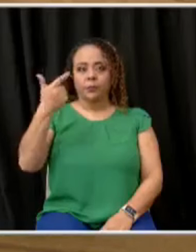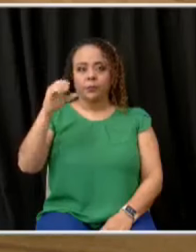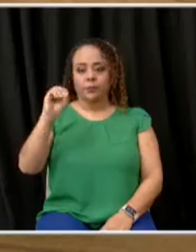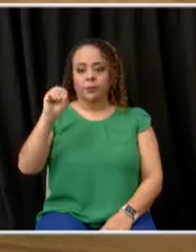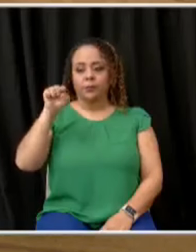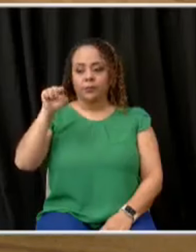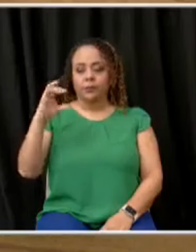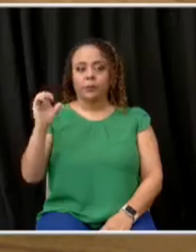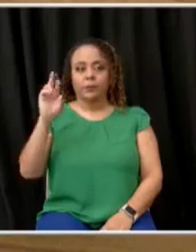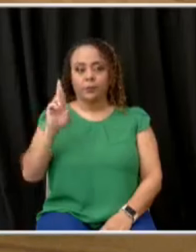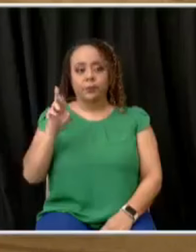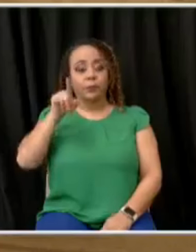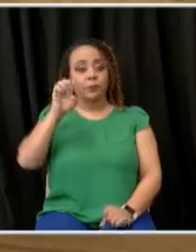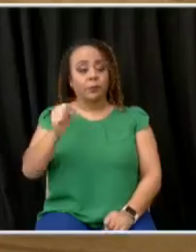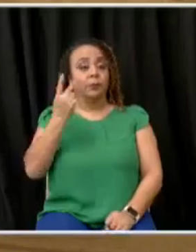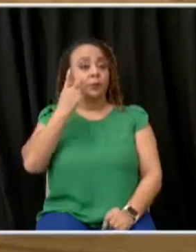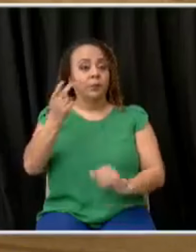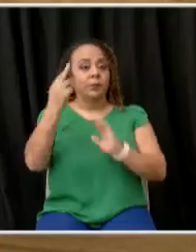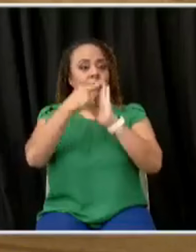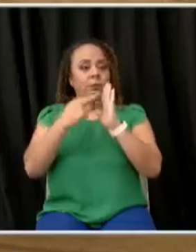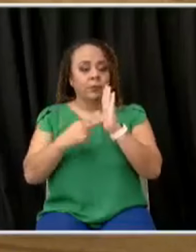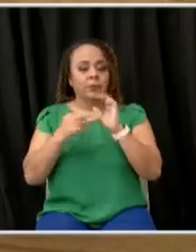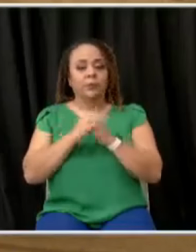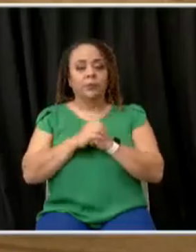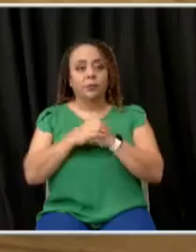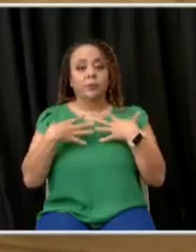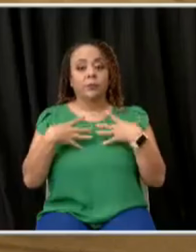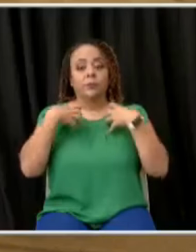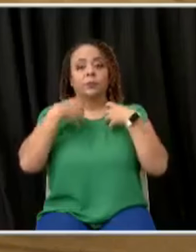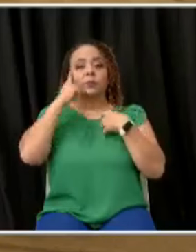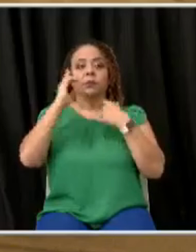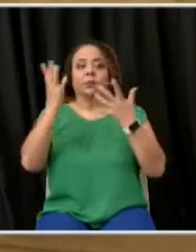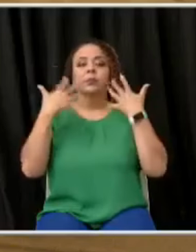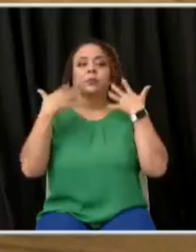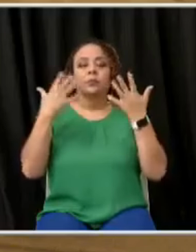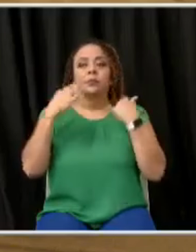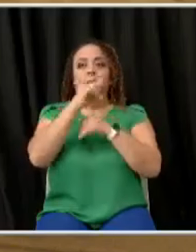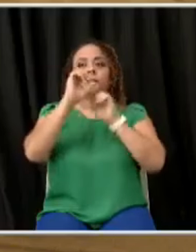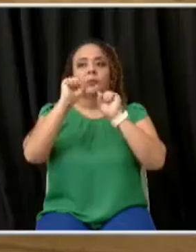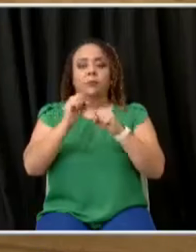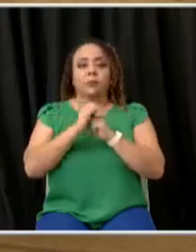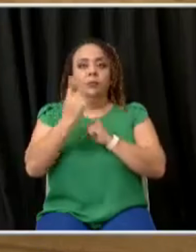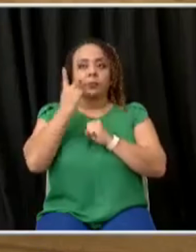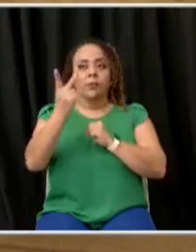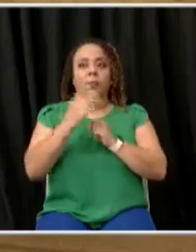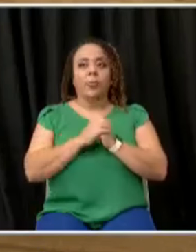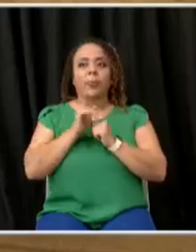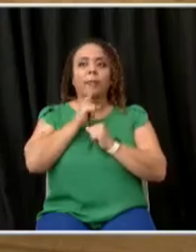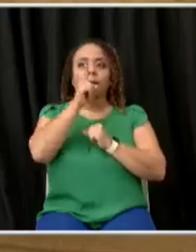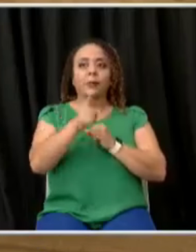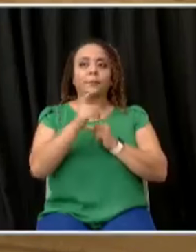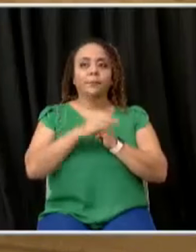www.cso.go.cr. Ahí usted puede encontrar el reglamento sobre estrés térmico por calor y puede ver realmente cuáles son